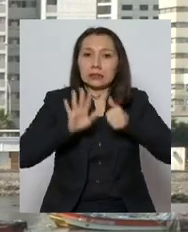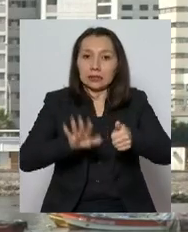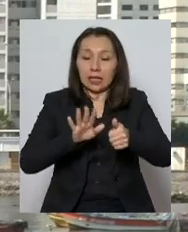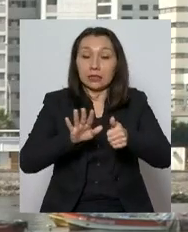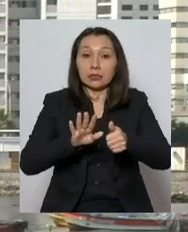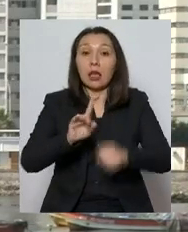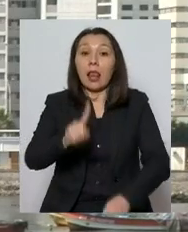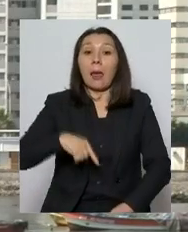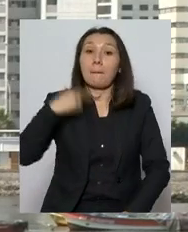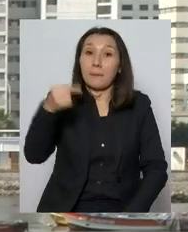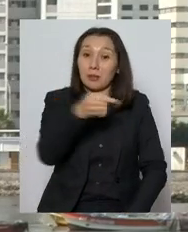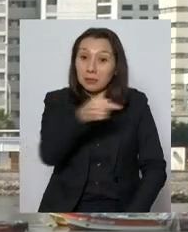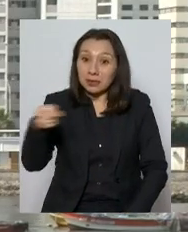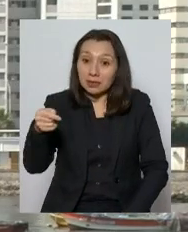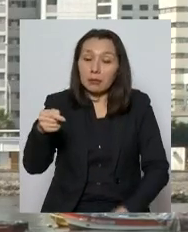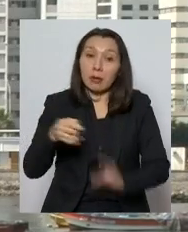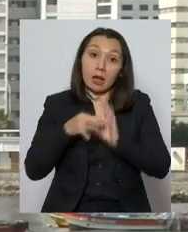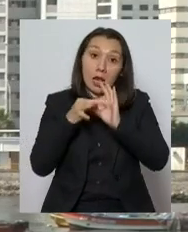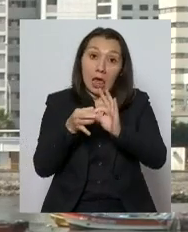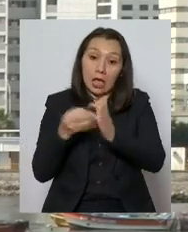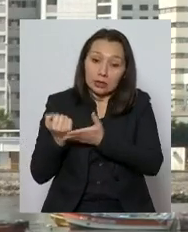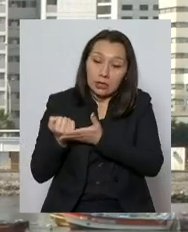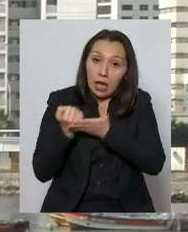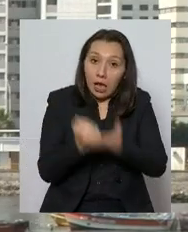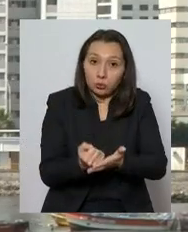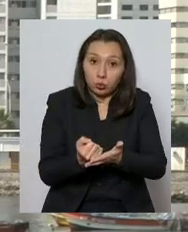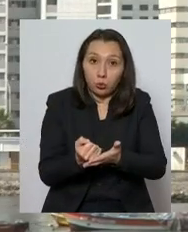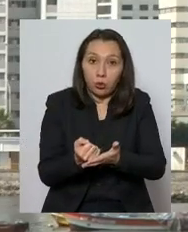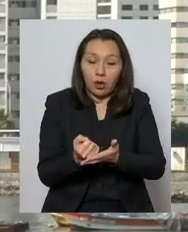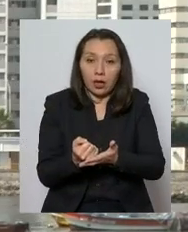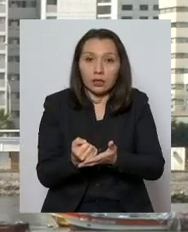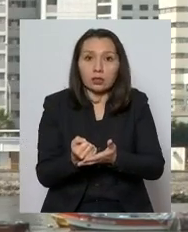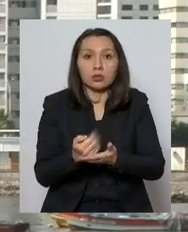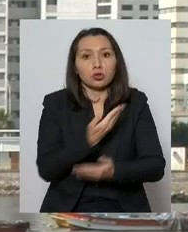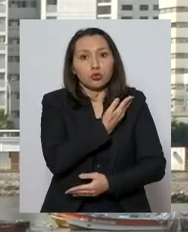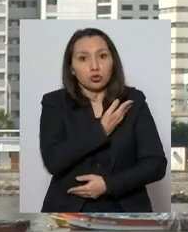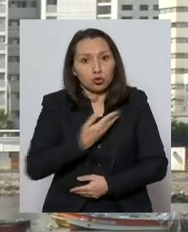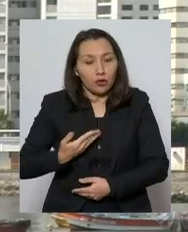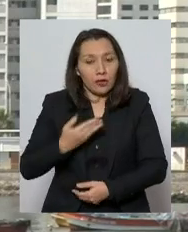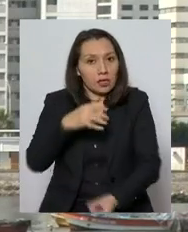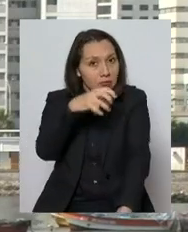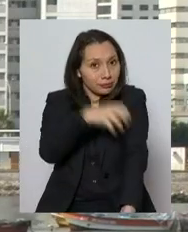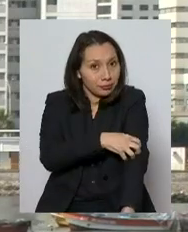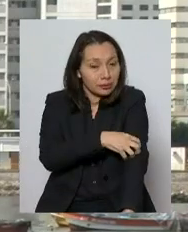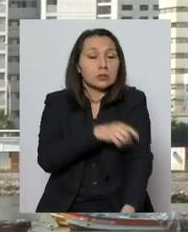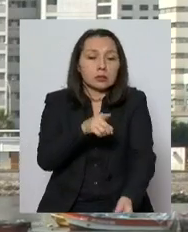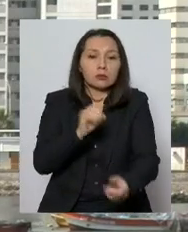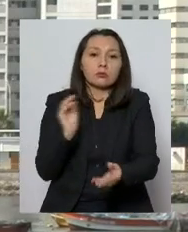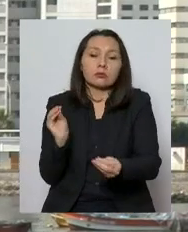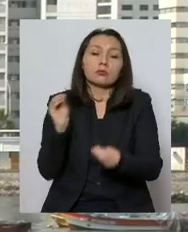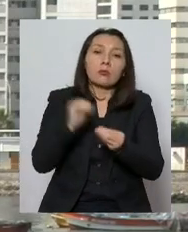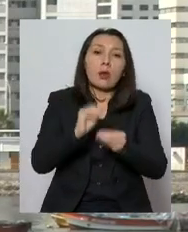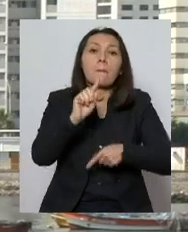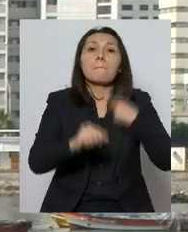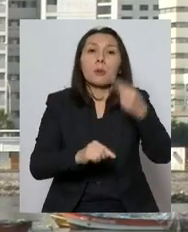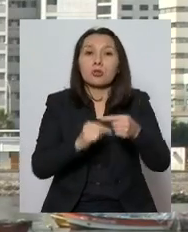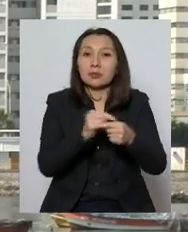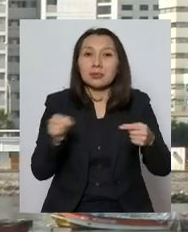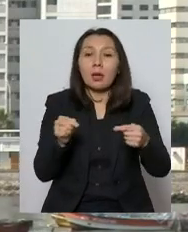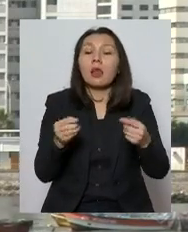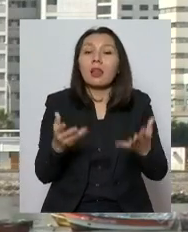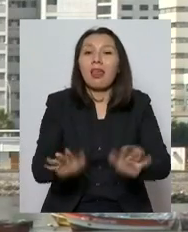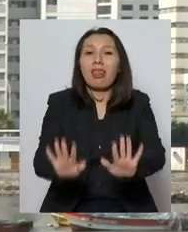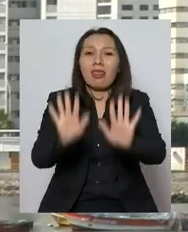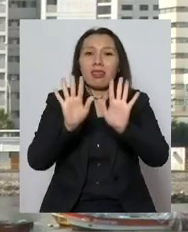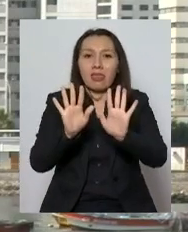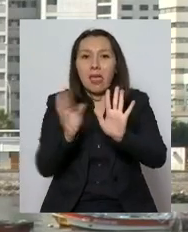Y en la próxima semana, gracias a la contribución del gobierno regional, se incorporan la próxima semana